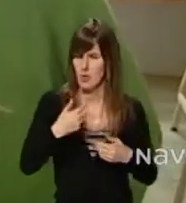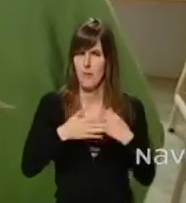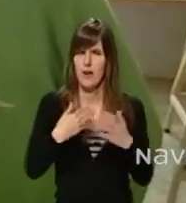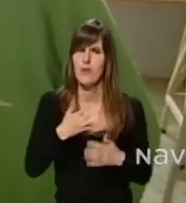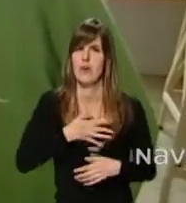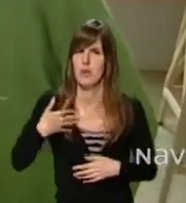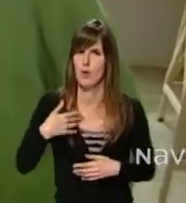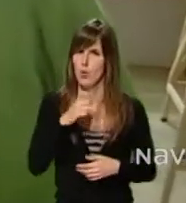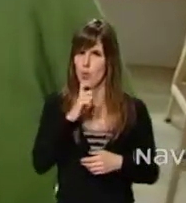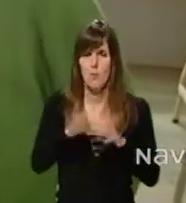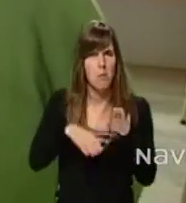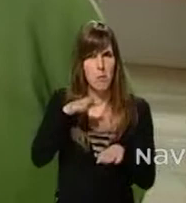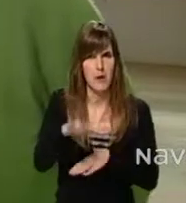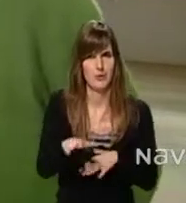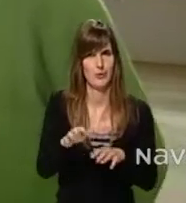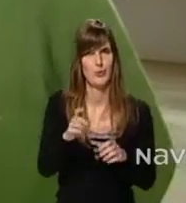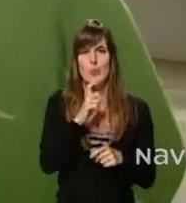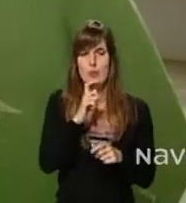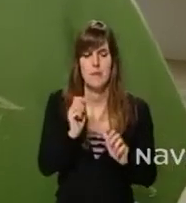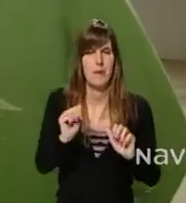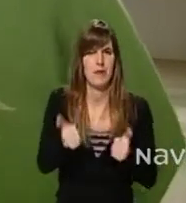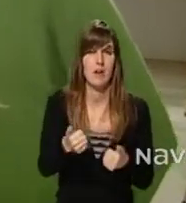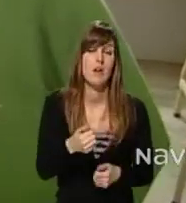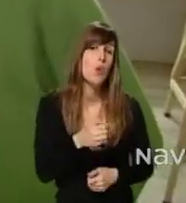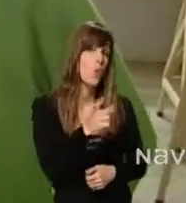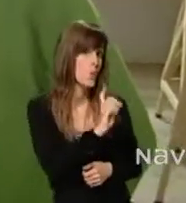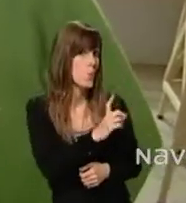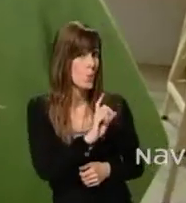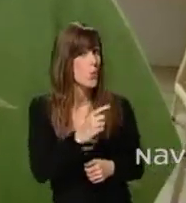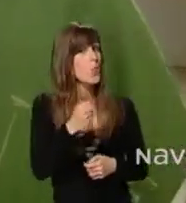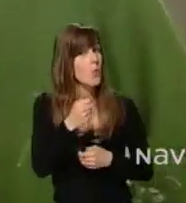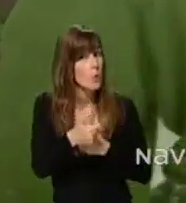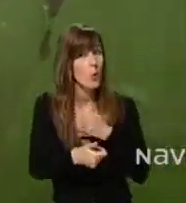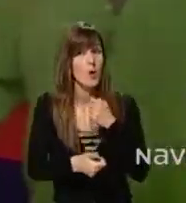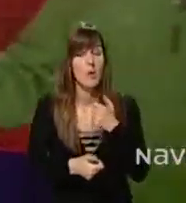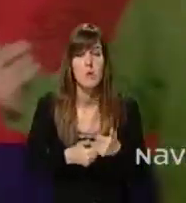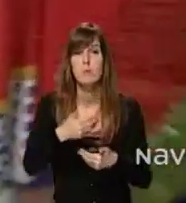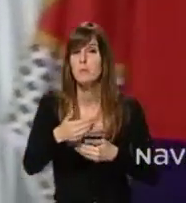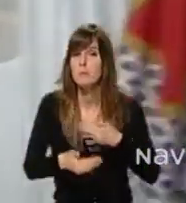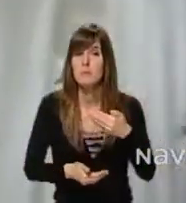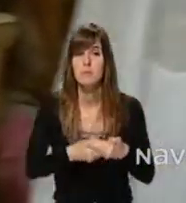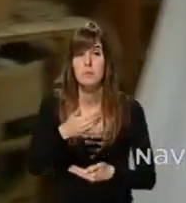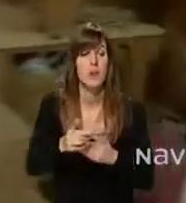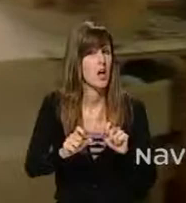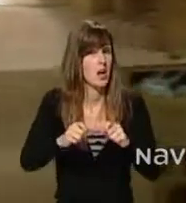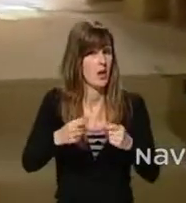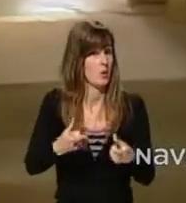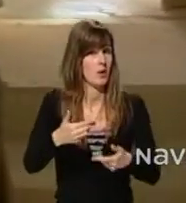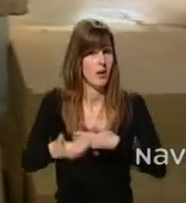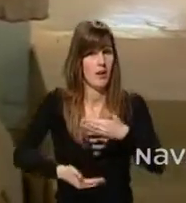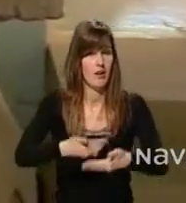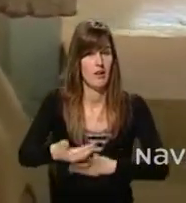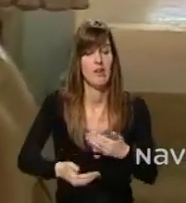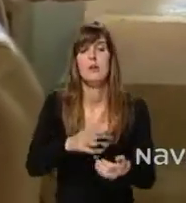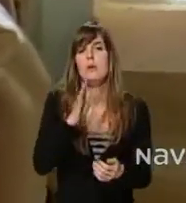gigante, hay un paso muy grande. No te creas, ha sido todo una evolución, ¿no?